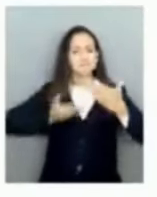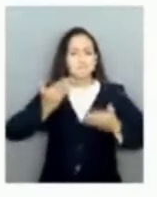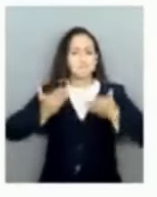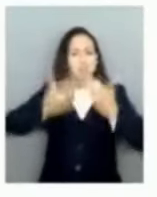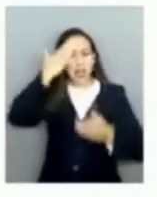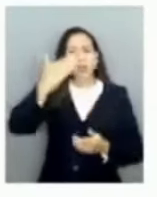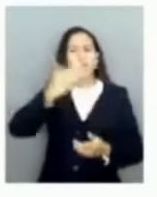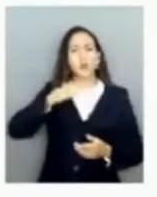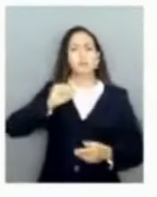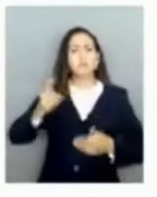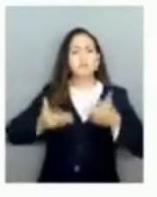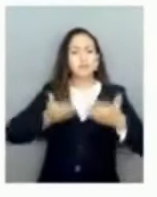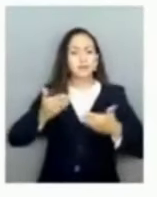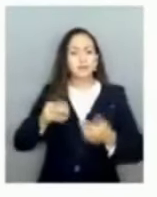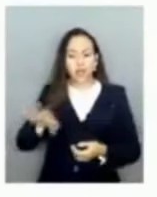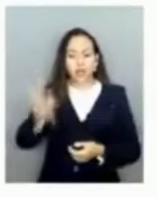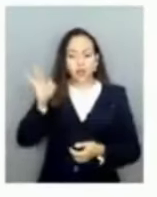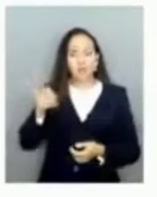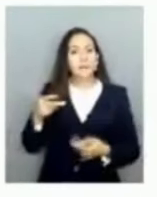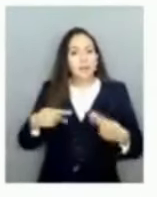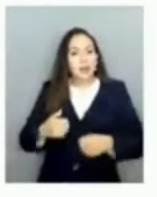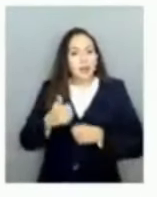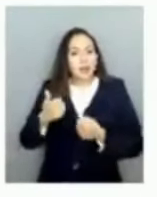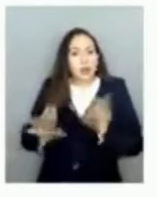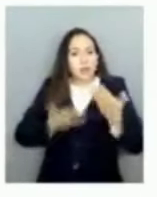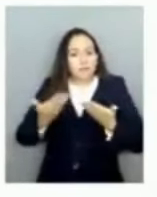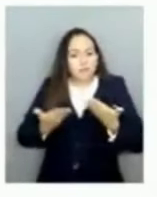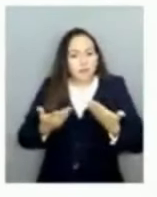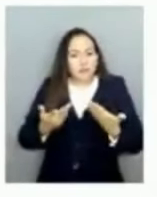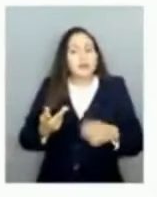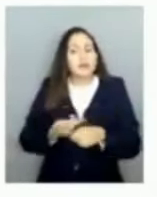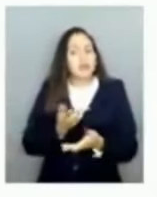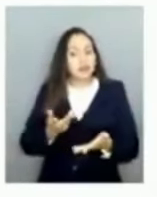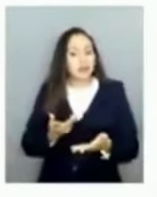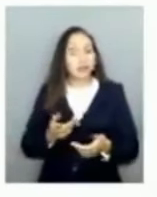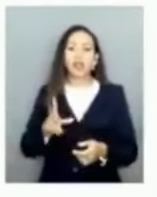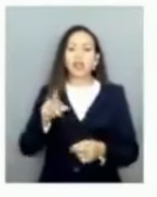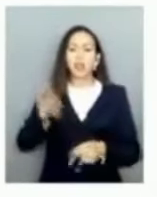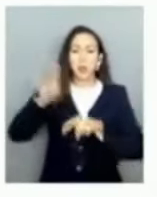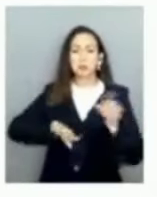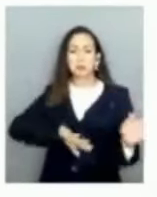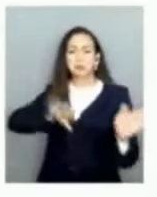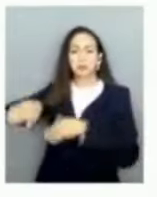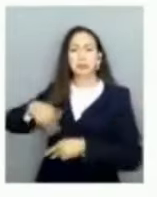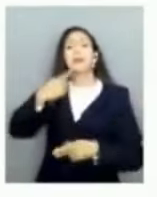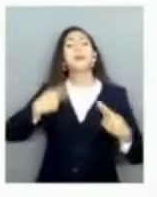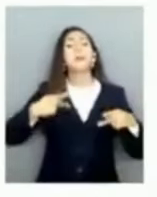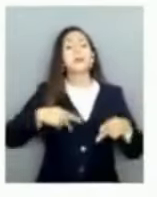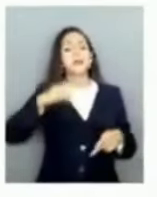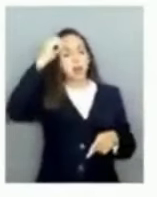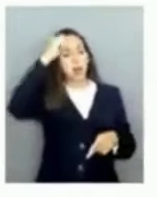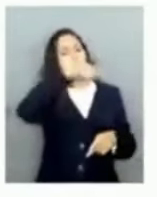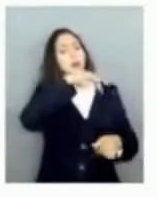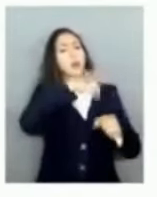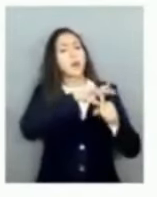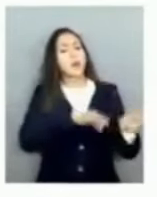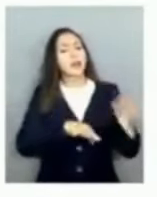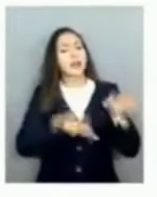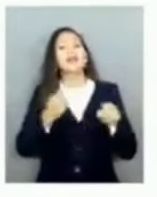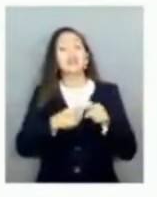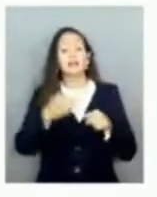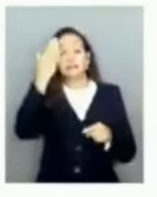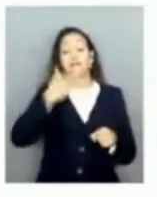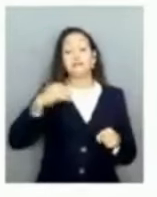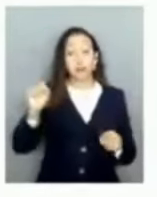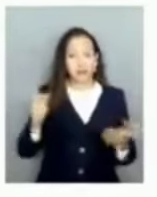más popular la que supo relacionarse bien con los grupos de poder es uno de